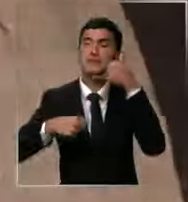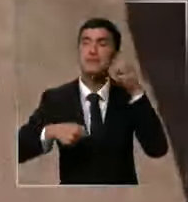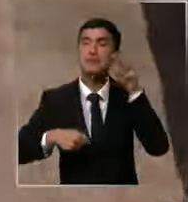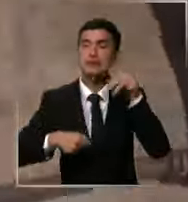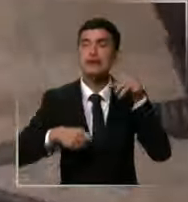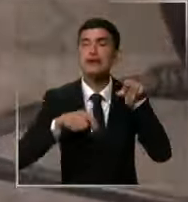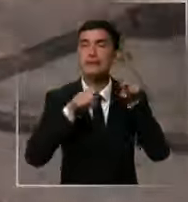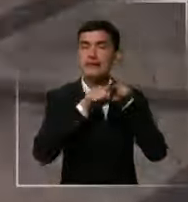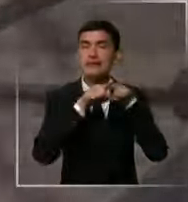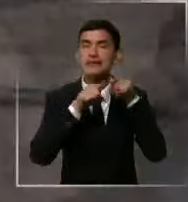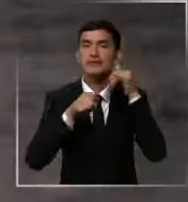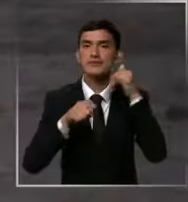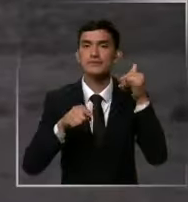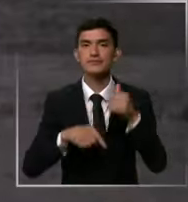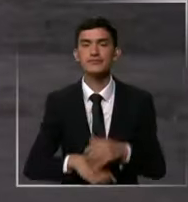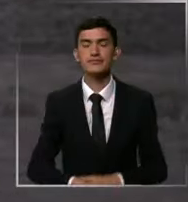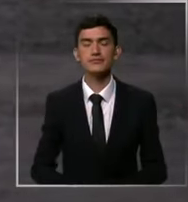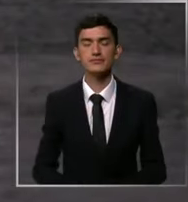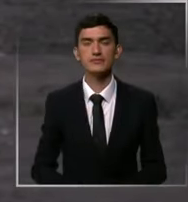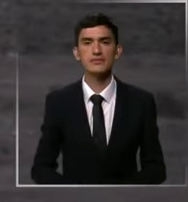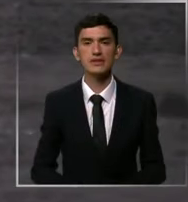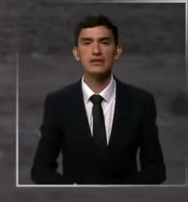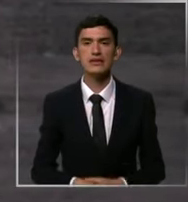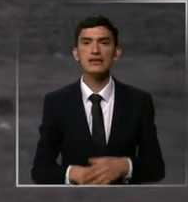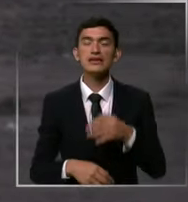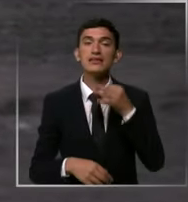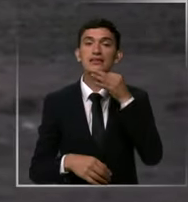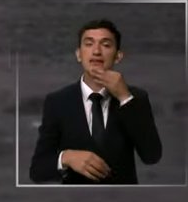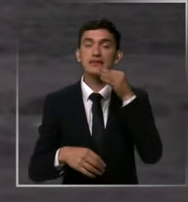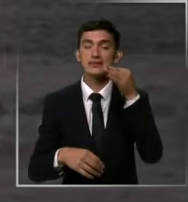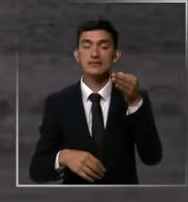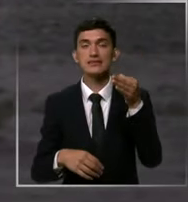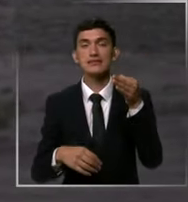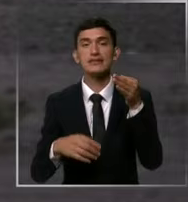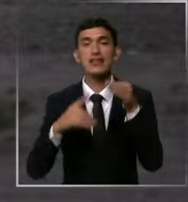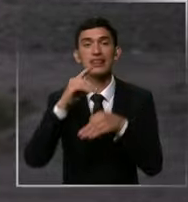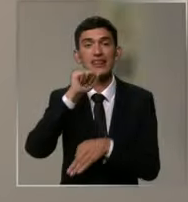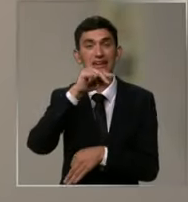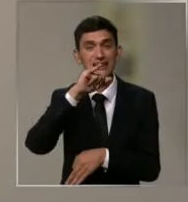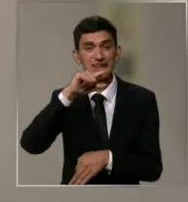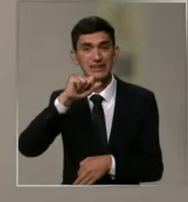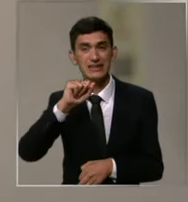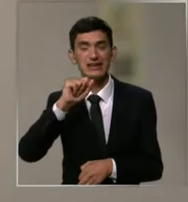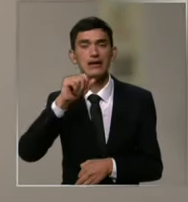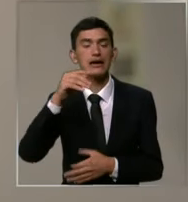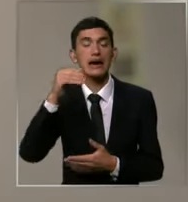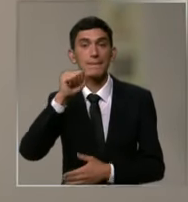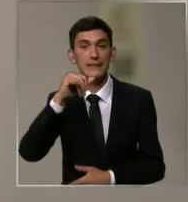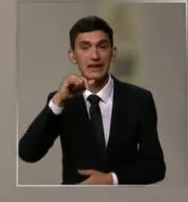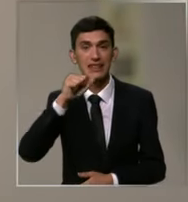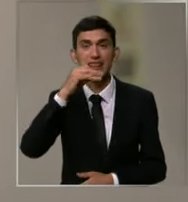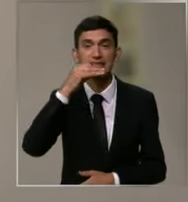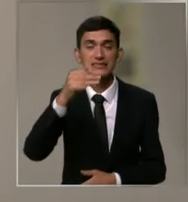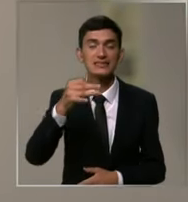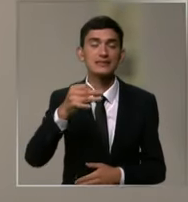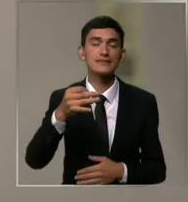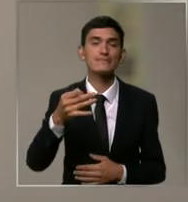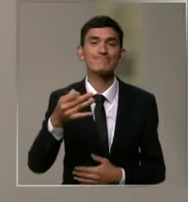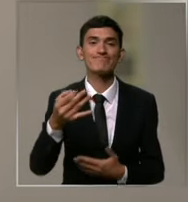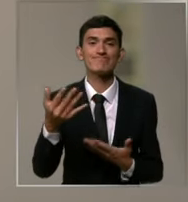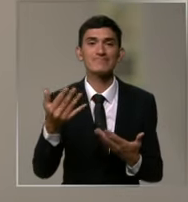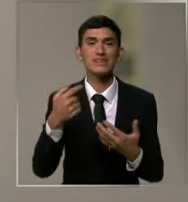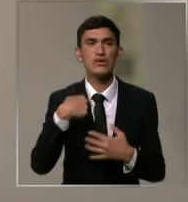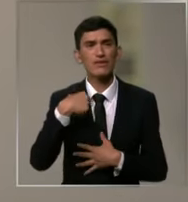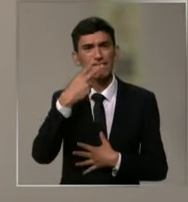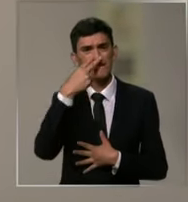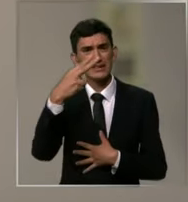No. Dice a María Hilda y a Daniela, a Camila, oye, ¿sabes qué? Veo que hay una